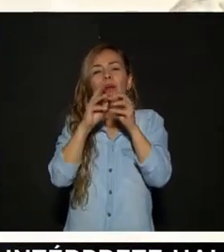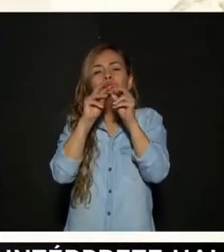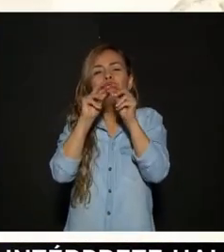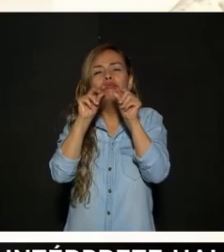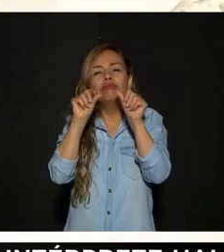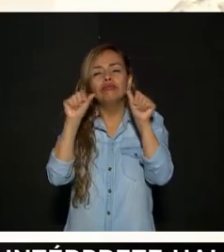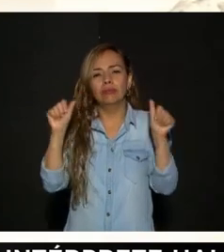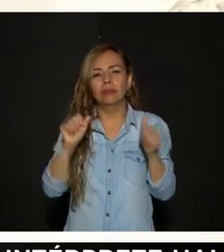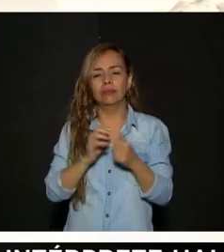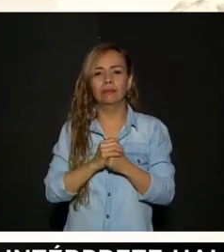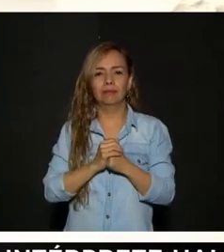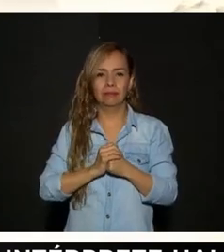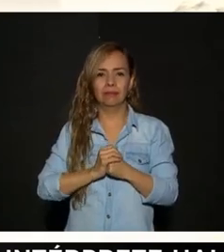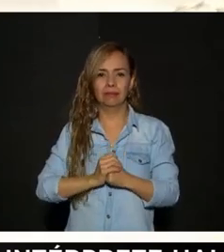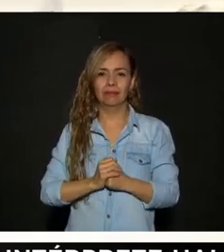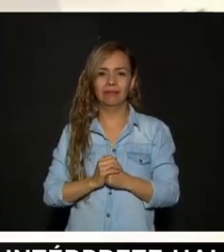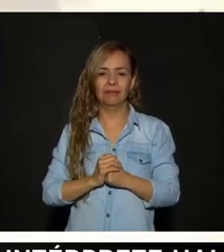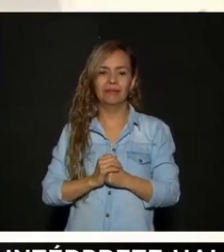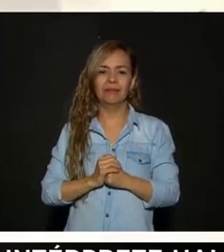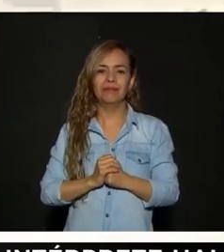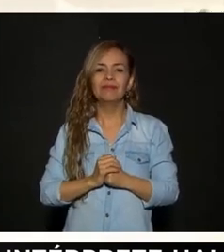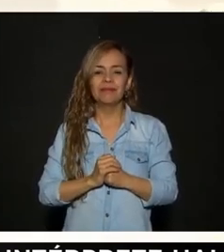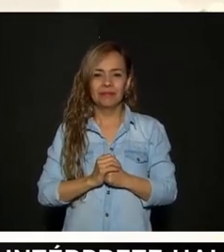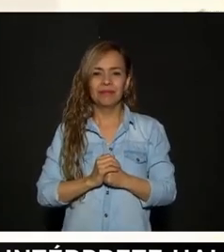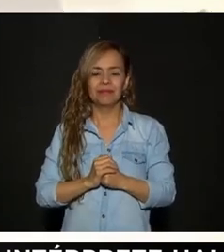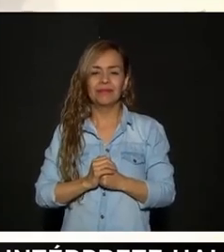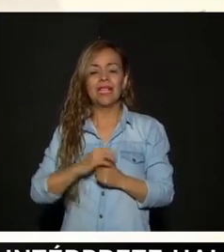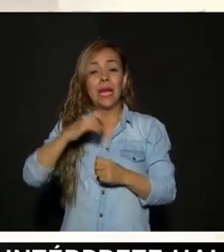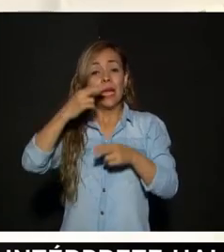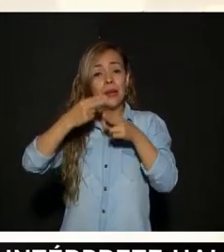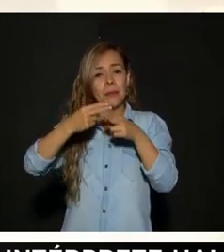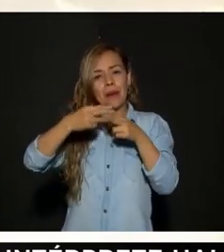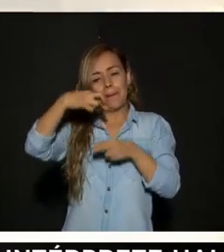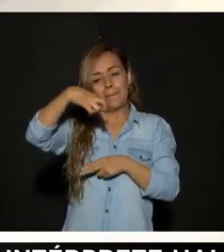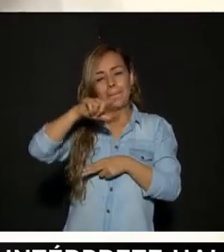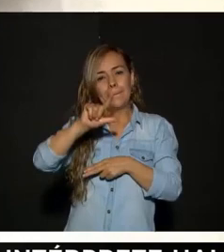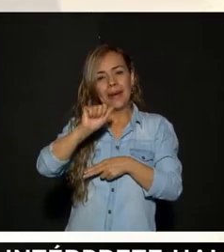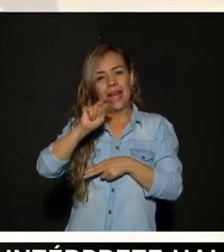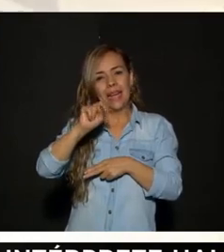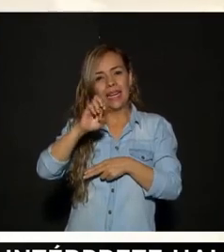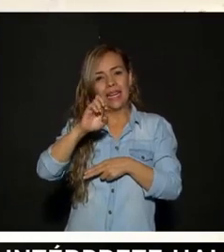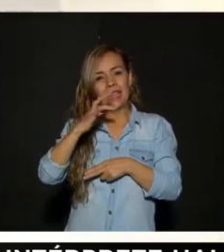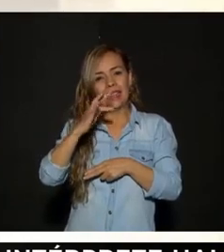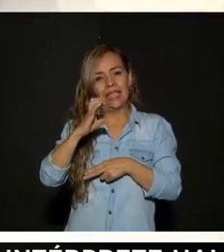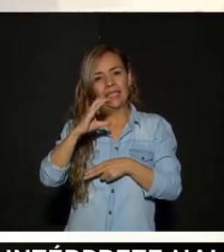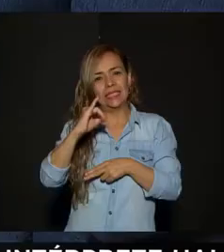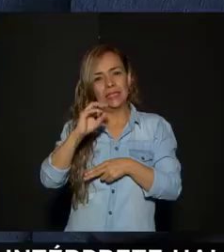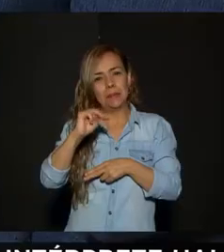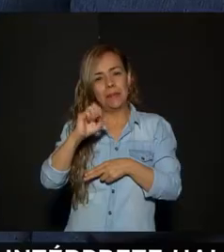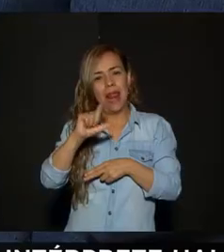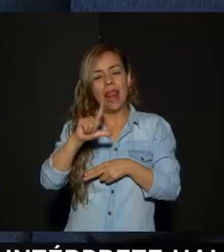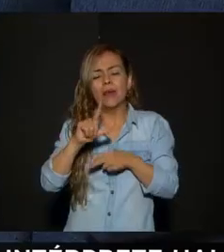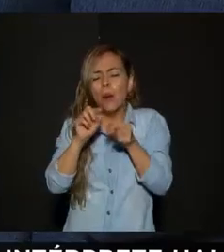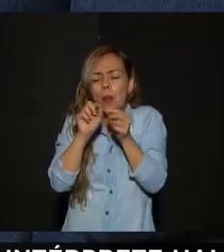Planetesimal, el primero que lo pueda decir, planetesimal. Planetesimal. Excelente. Entonces tenemos planetesimales, y es que estaban ahí. Imagínense que